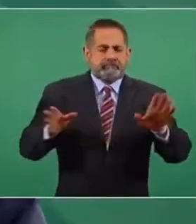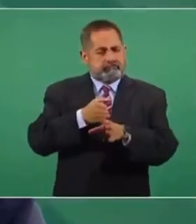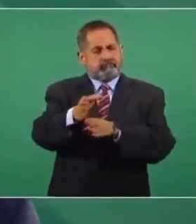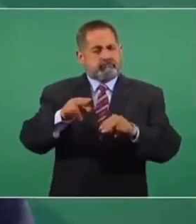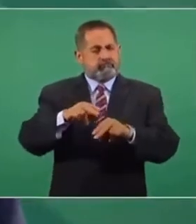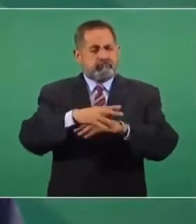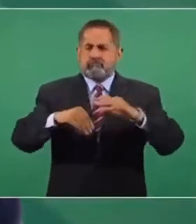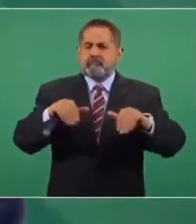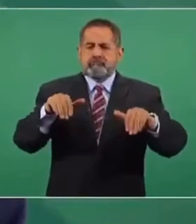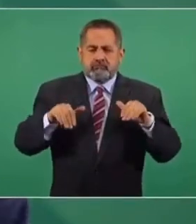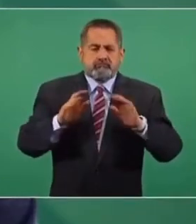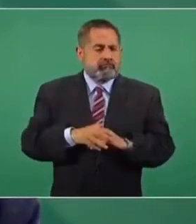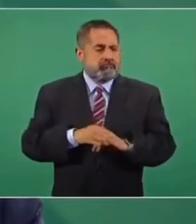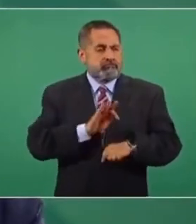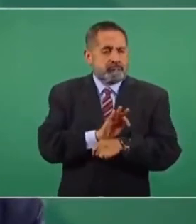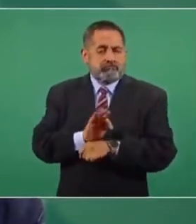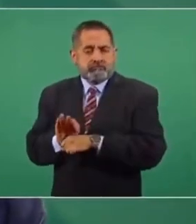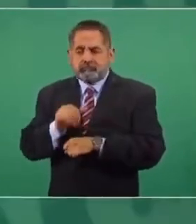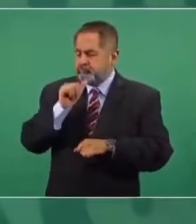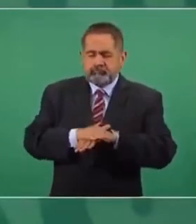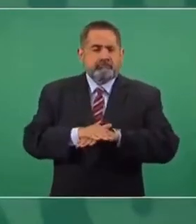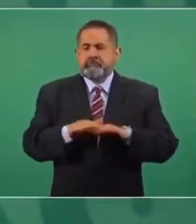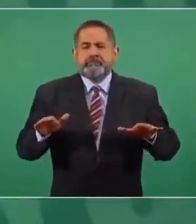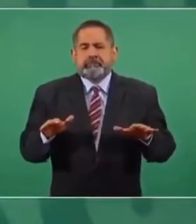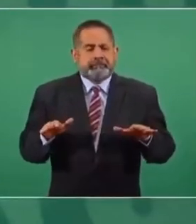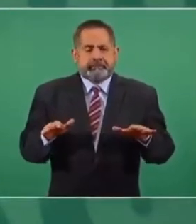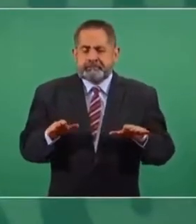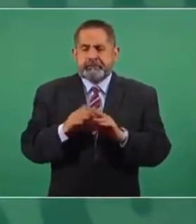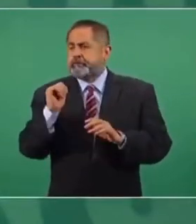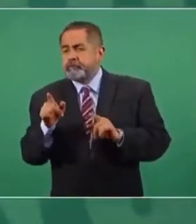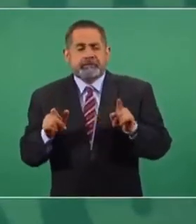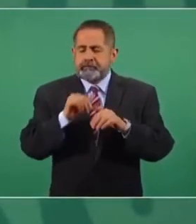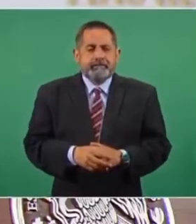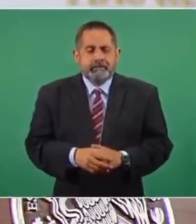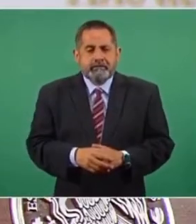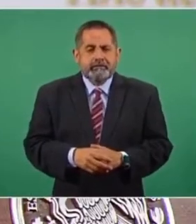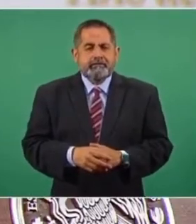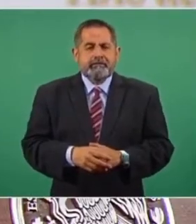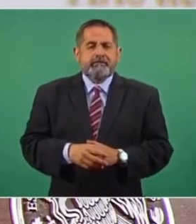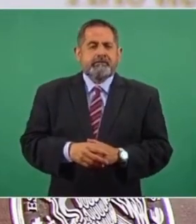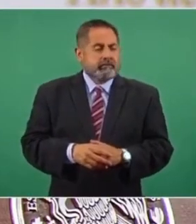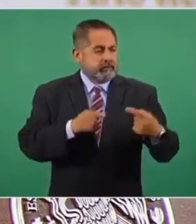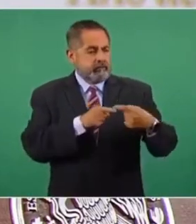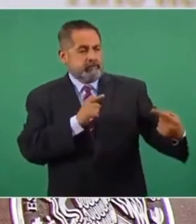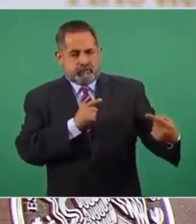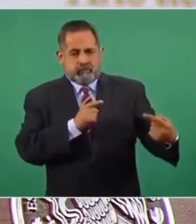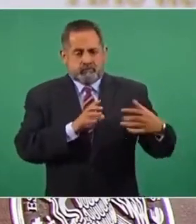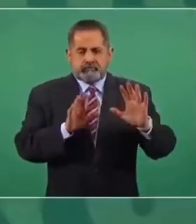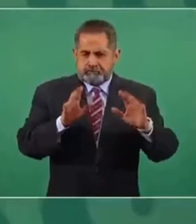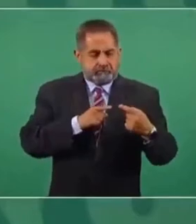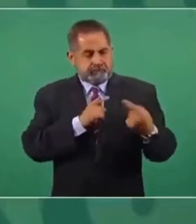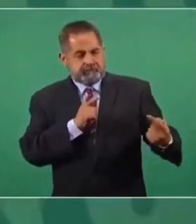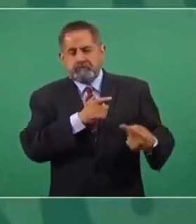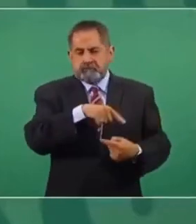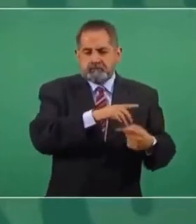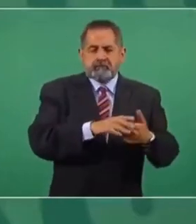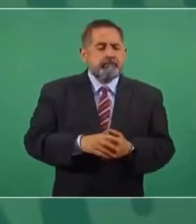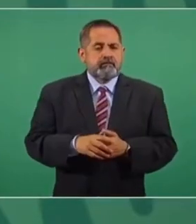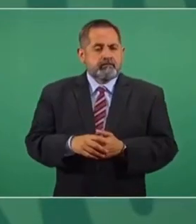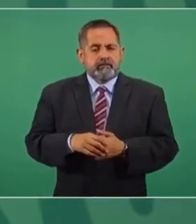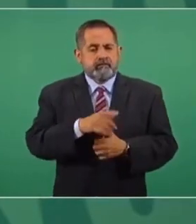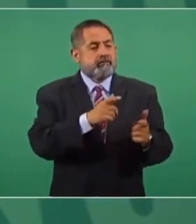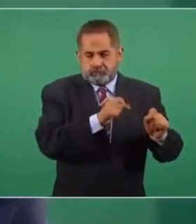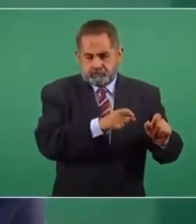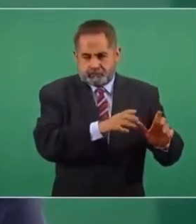o mostrar preferencia por algún partido o algún candidato. La oposición que nosotros tenemos del Partido